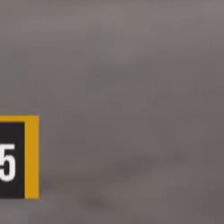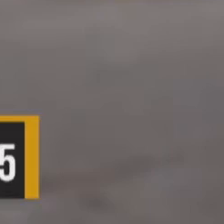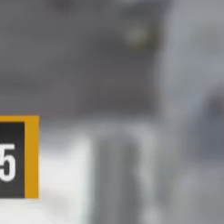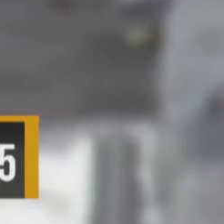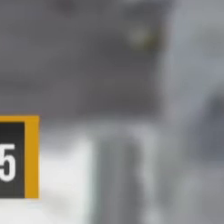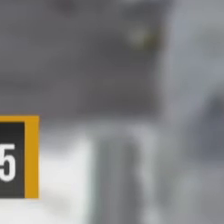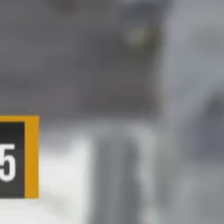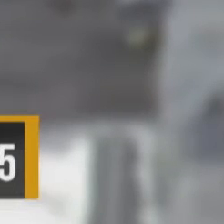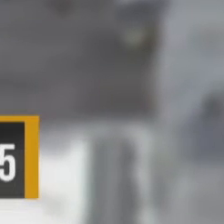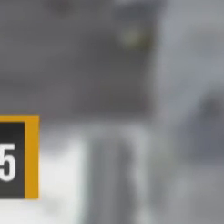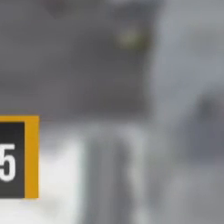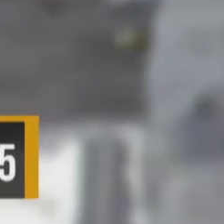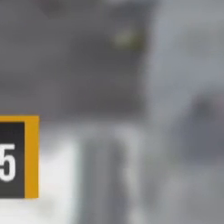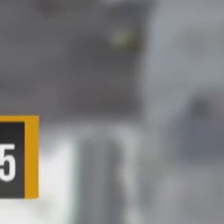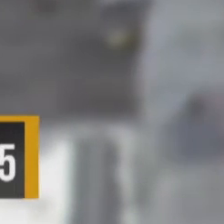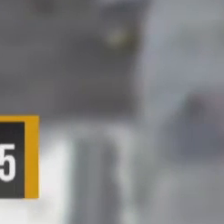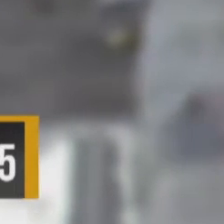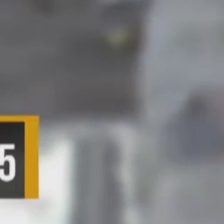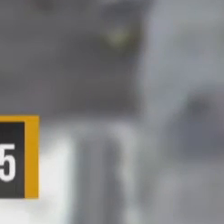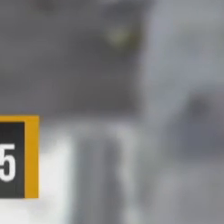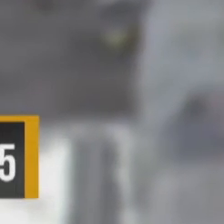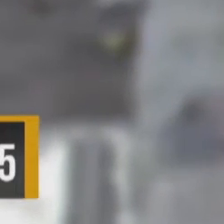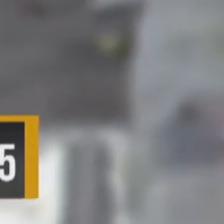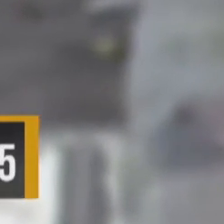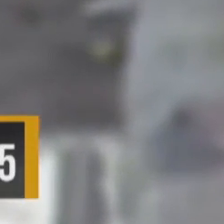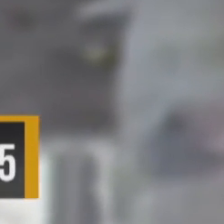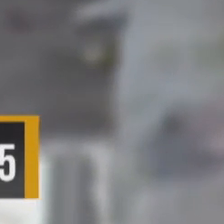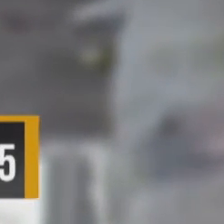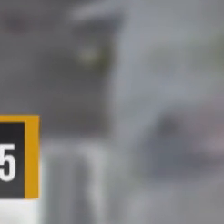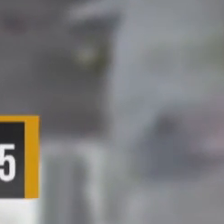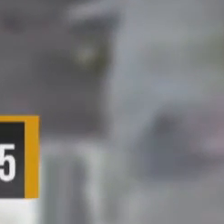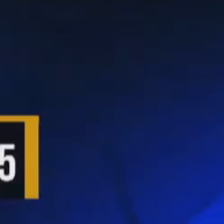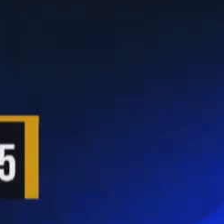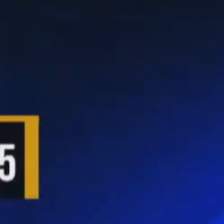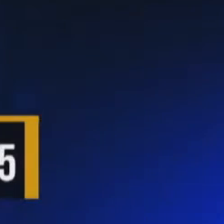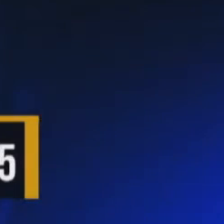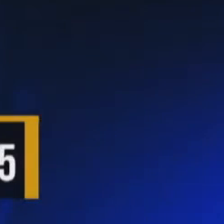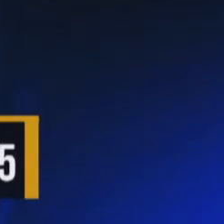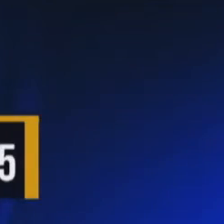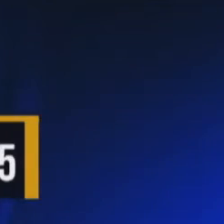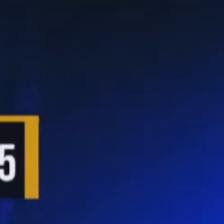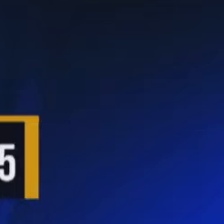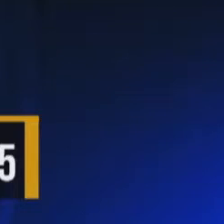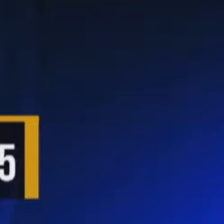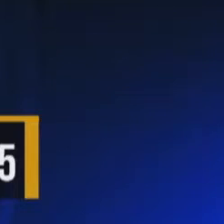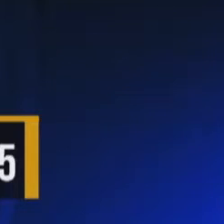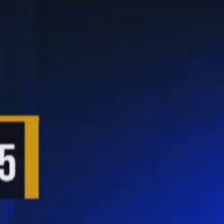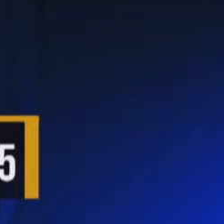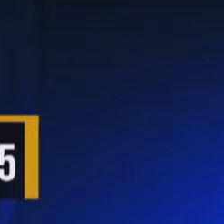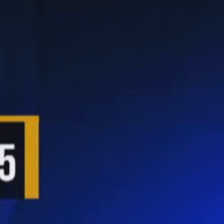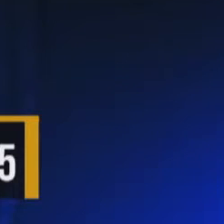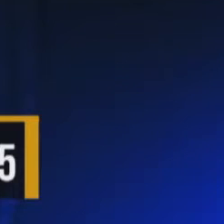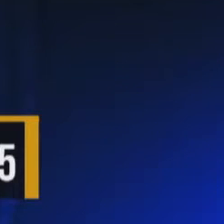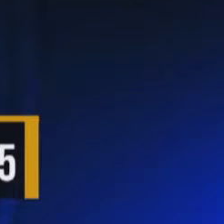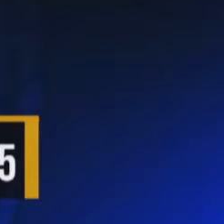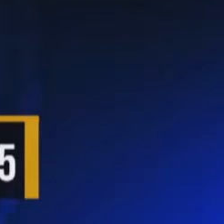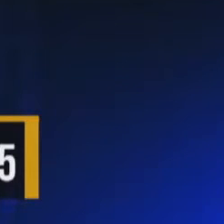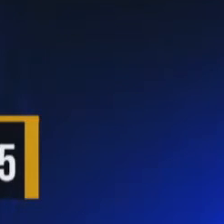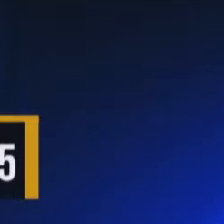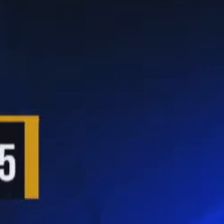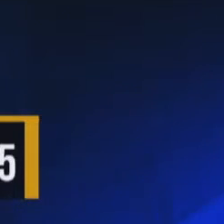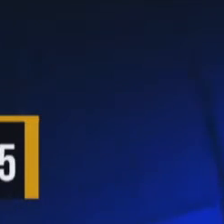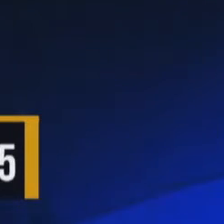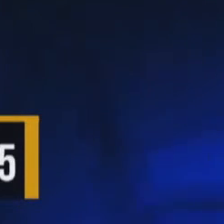el asesinato de David Bustamante Santana en el barrio Novalito, también en la comuna 3. Adolfo Herrera Sarmiento fue requerido por el delito de